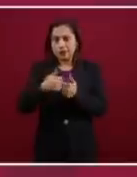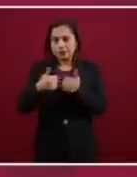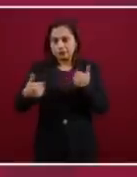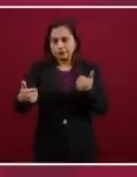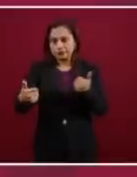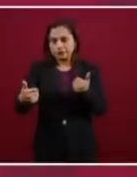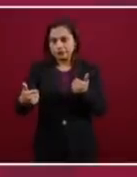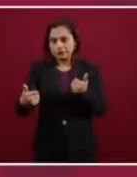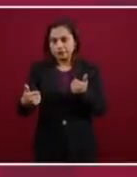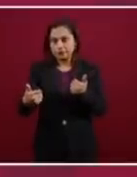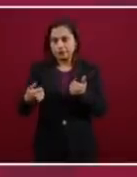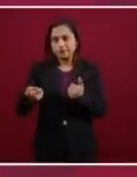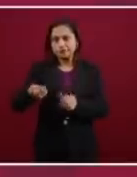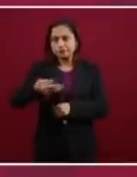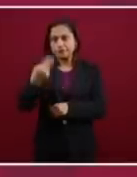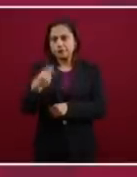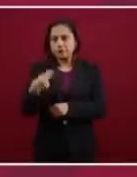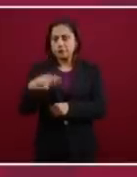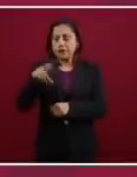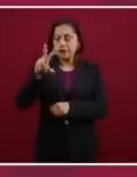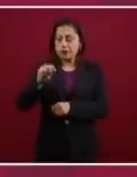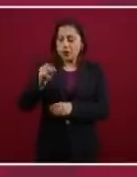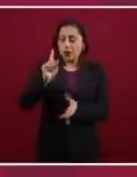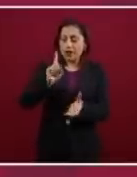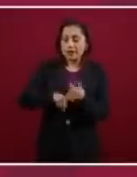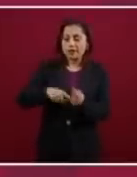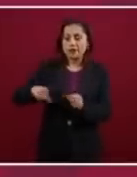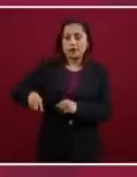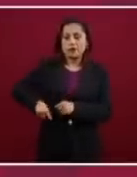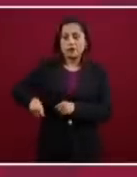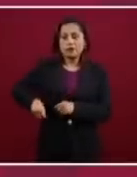eso de no gubernamentales es relativo